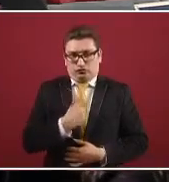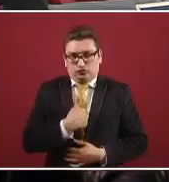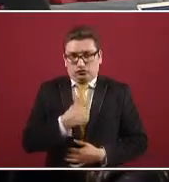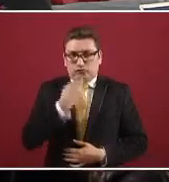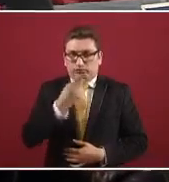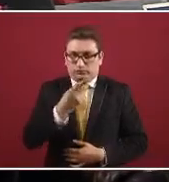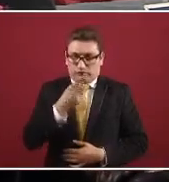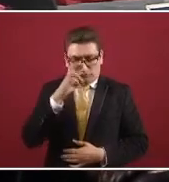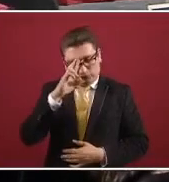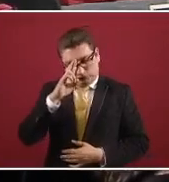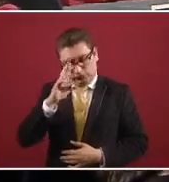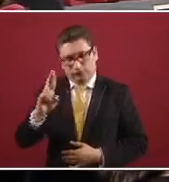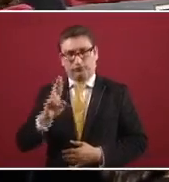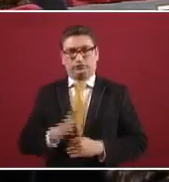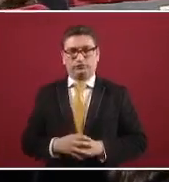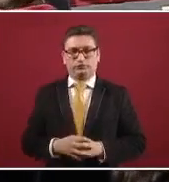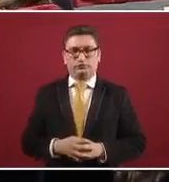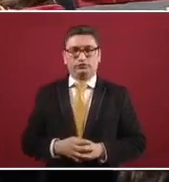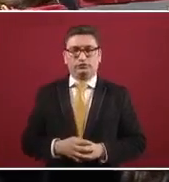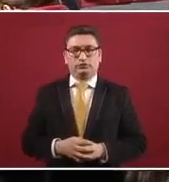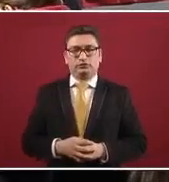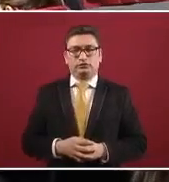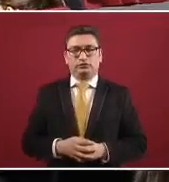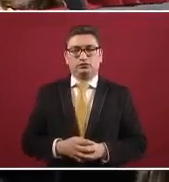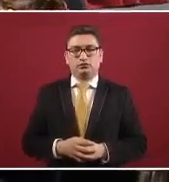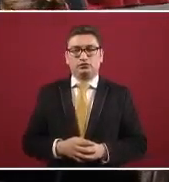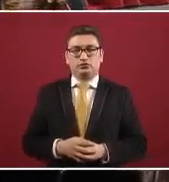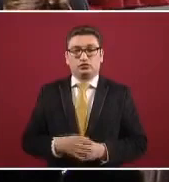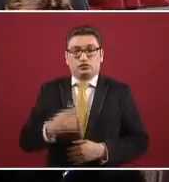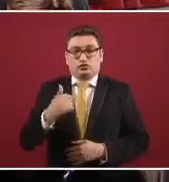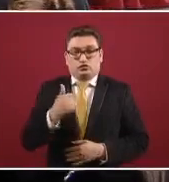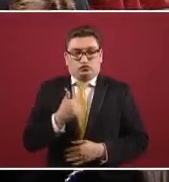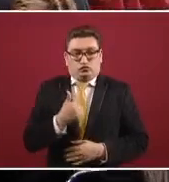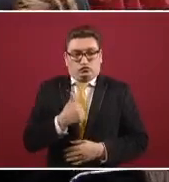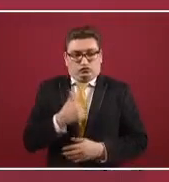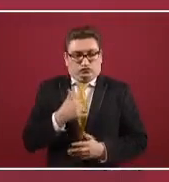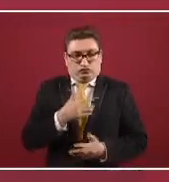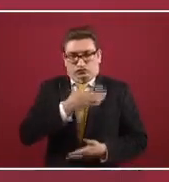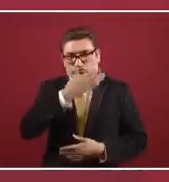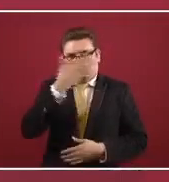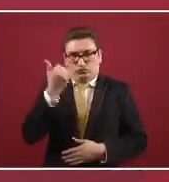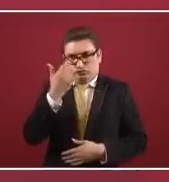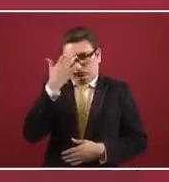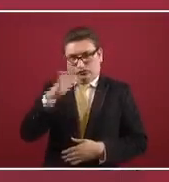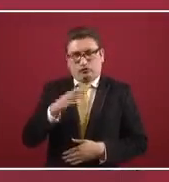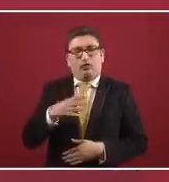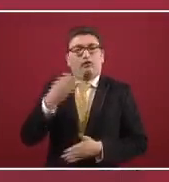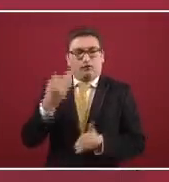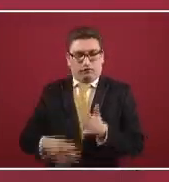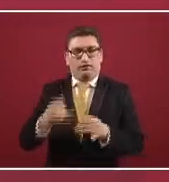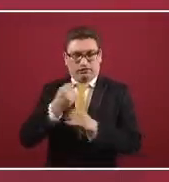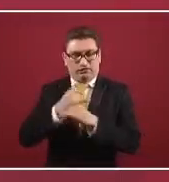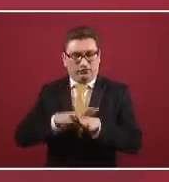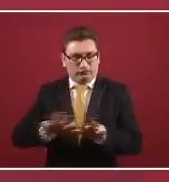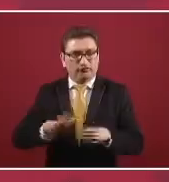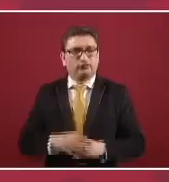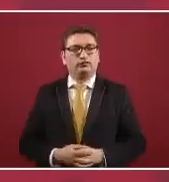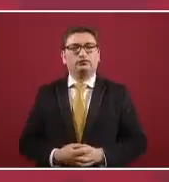respeto, no conozco, o deberían de informar más